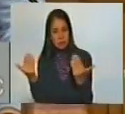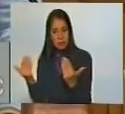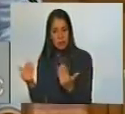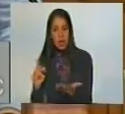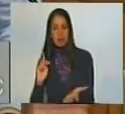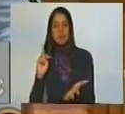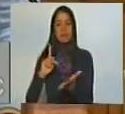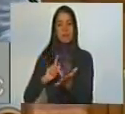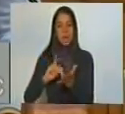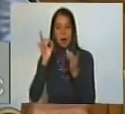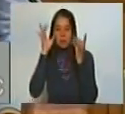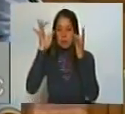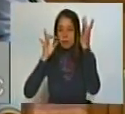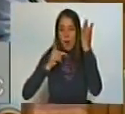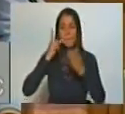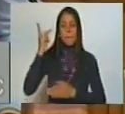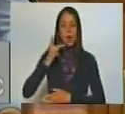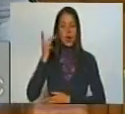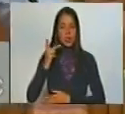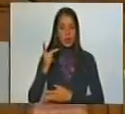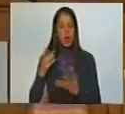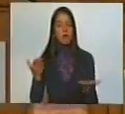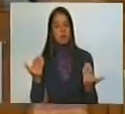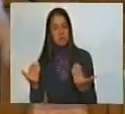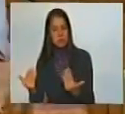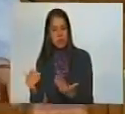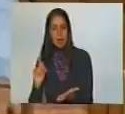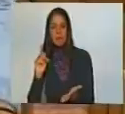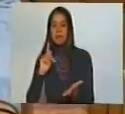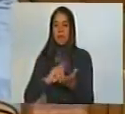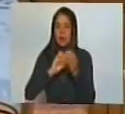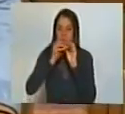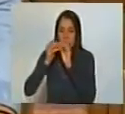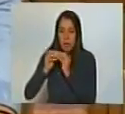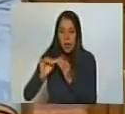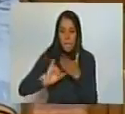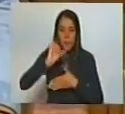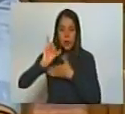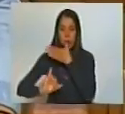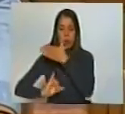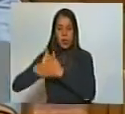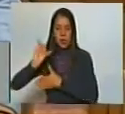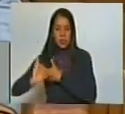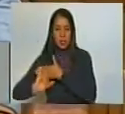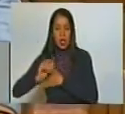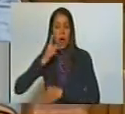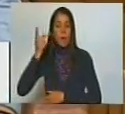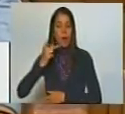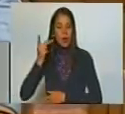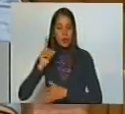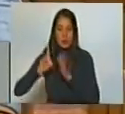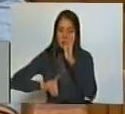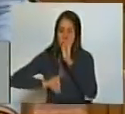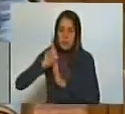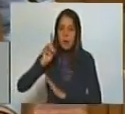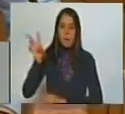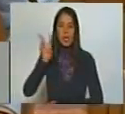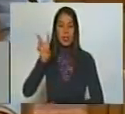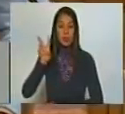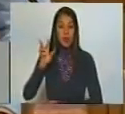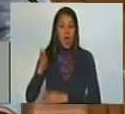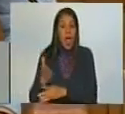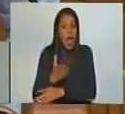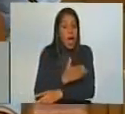las políticas, y no solo a ser partícipes, sino a construir las políticas que ellos quieren para un mejor futuro.